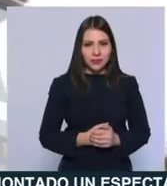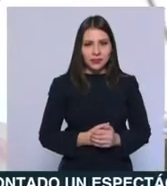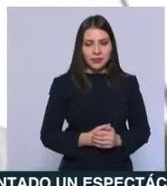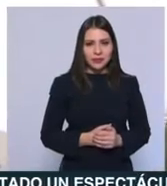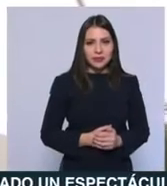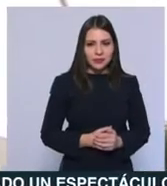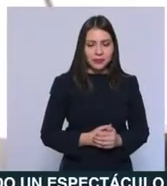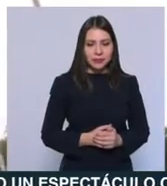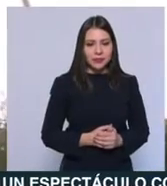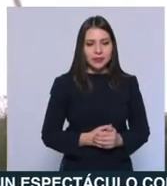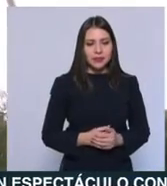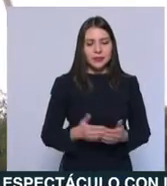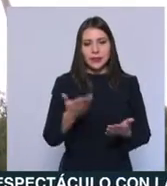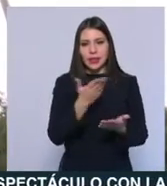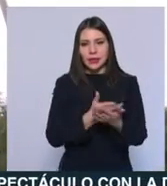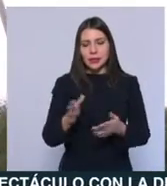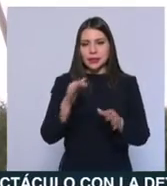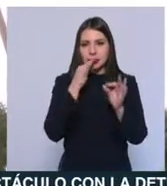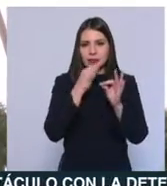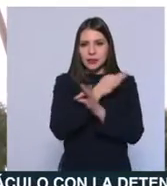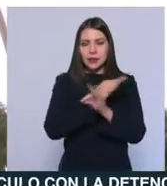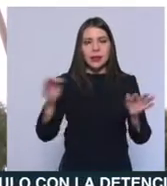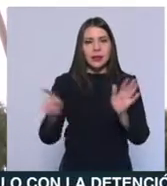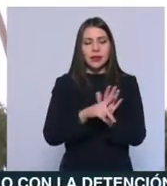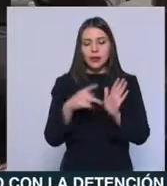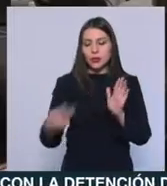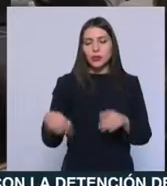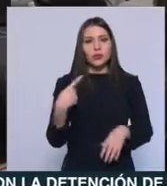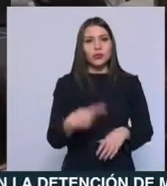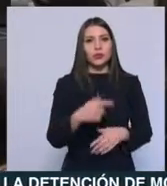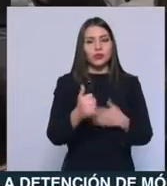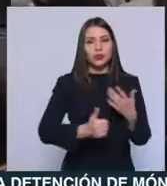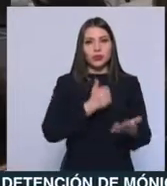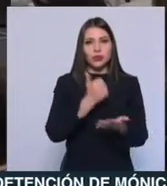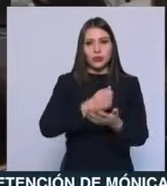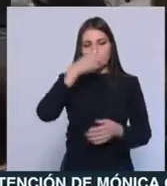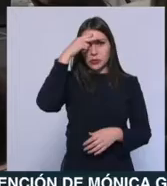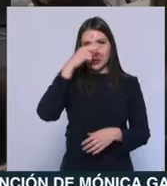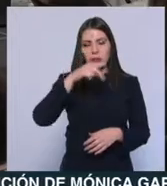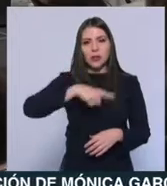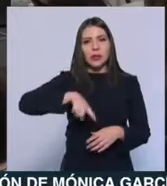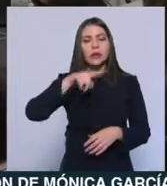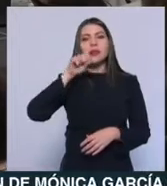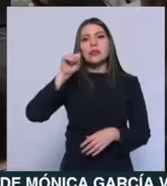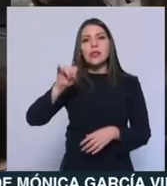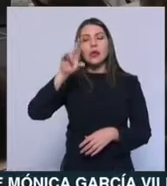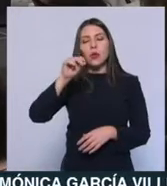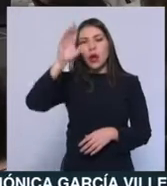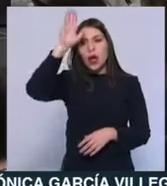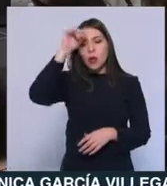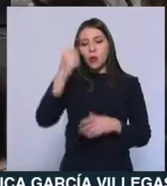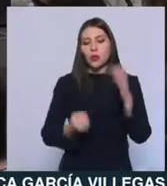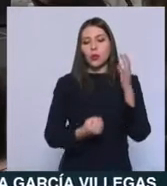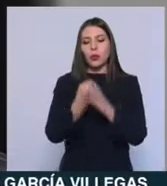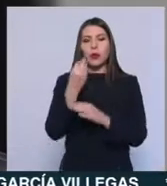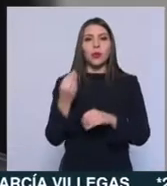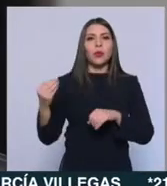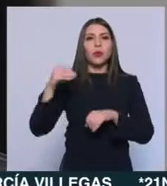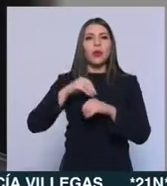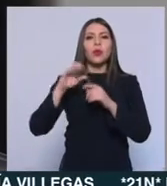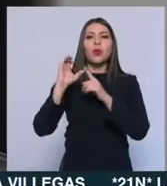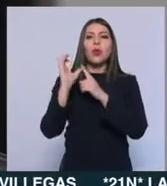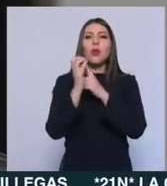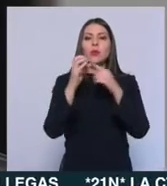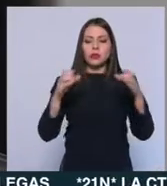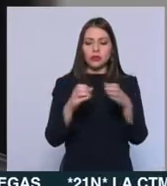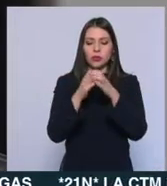informó también que se publicará en la Gaceta Oficial de la Ciudad de México el acuerdo para la creación de la Comisión de Búsqueda de Personas, con